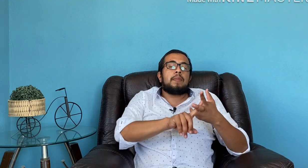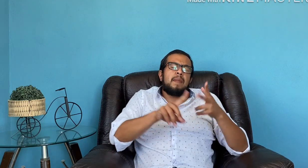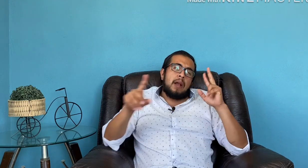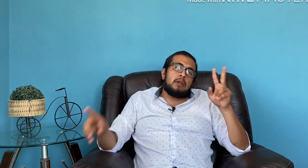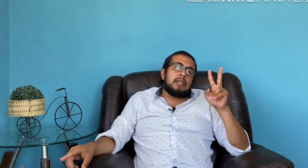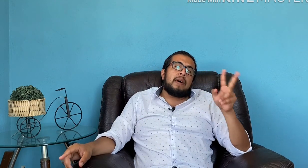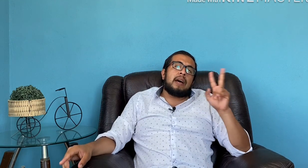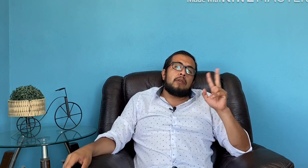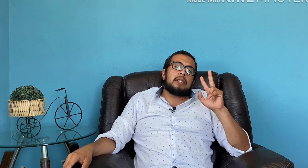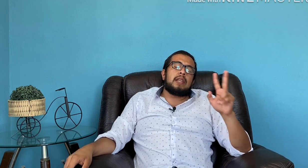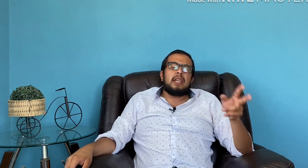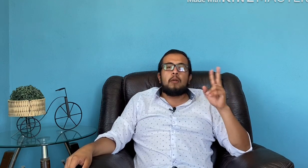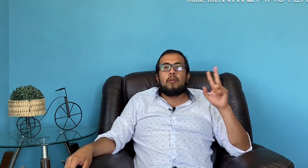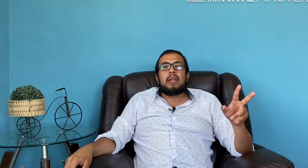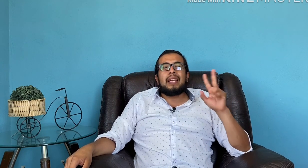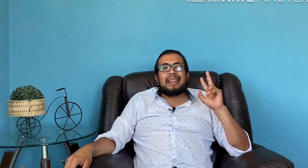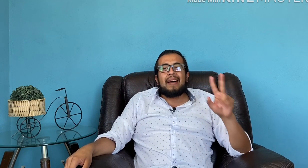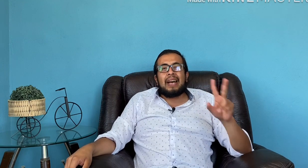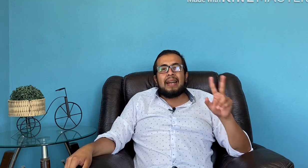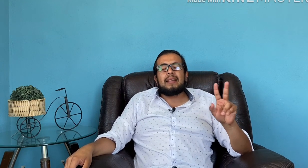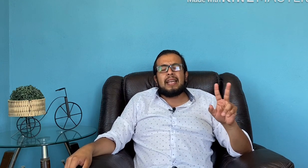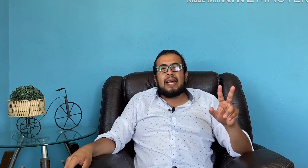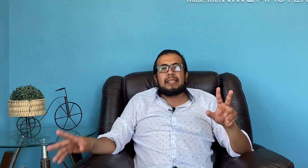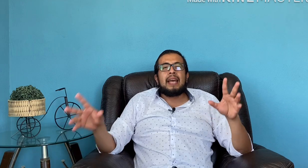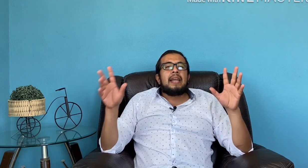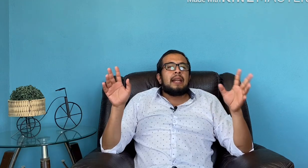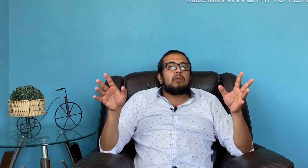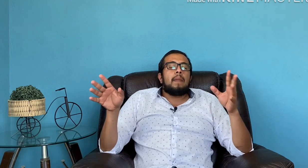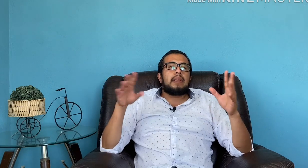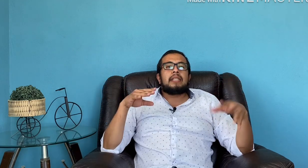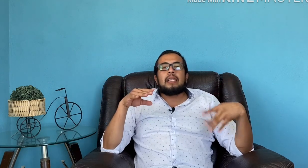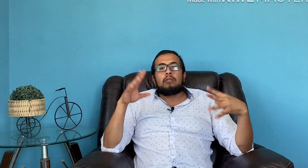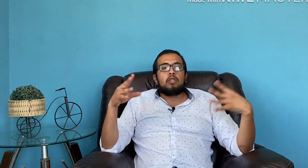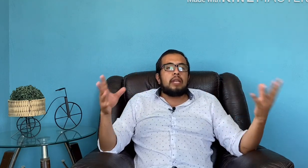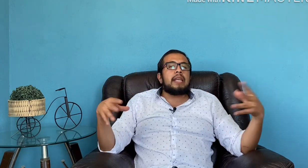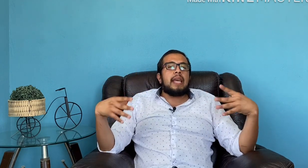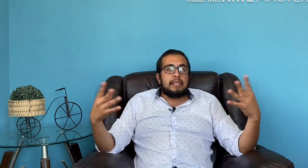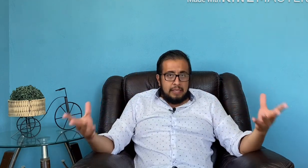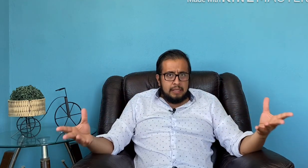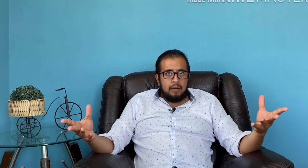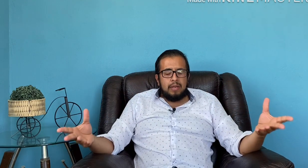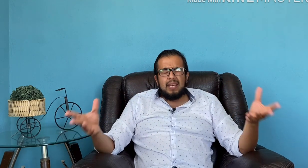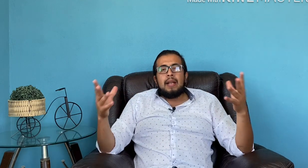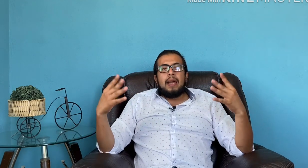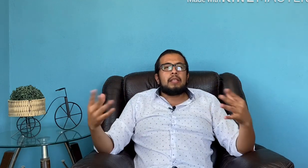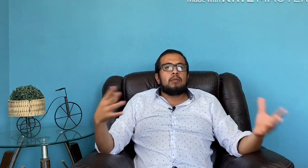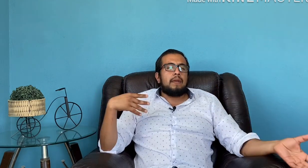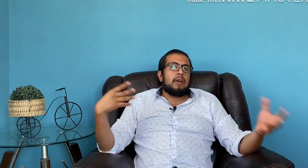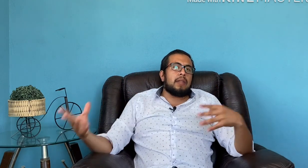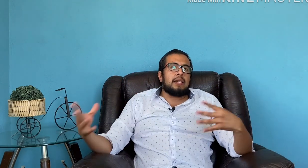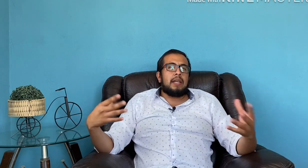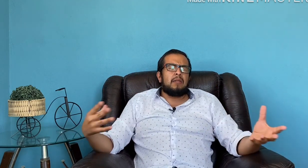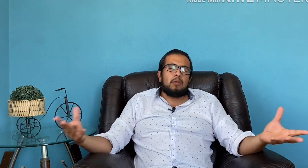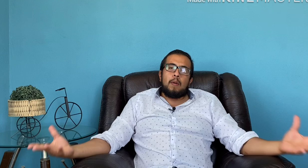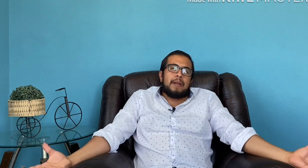agosto, septiembre, los trabajadores del Estado podrán trabajar desde casa, naturalmente si las condiciones existen, ¿ok? Eres un